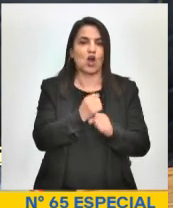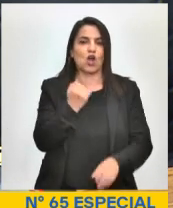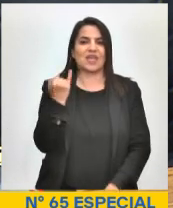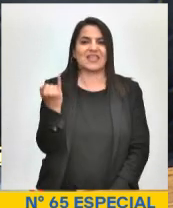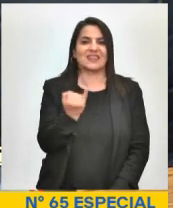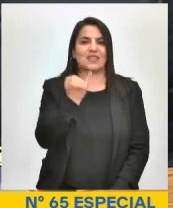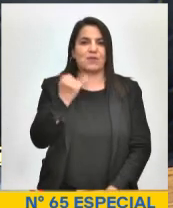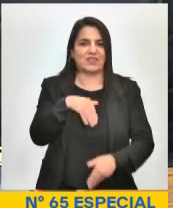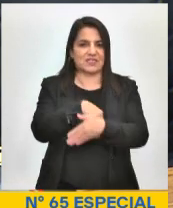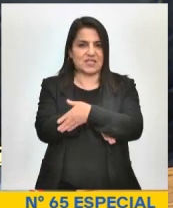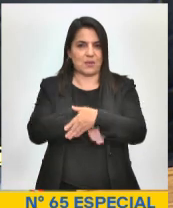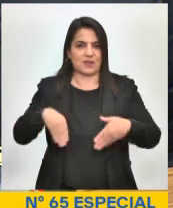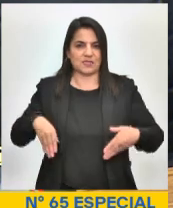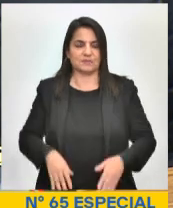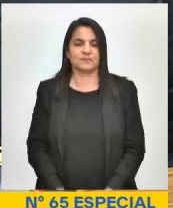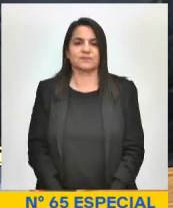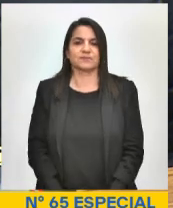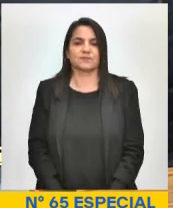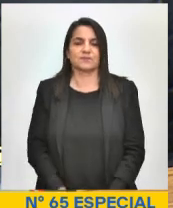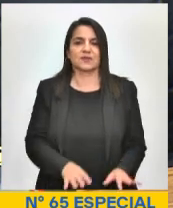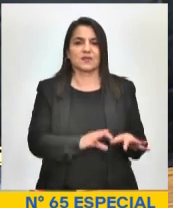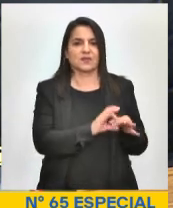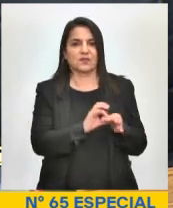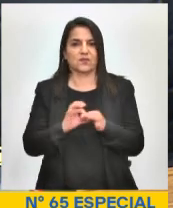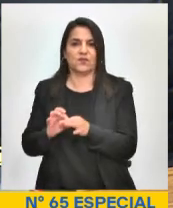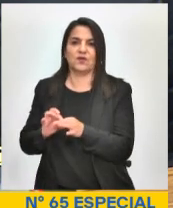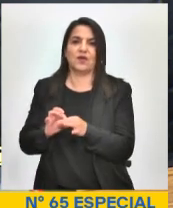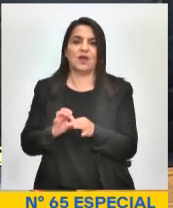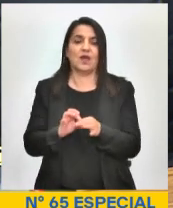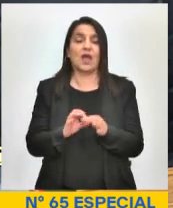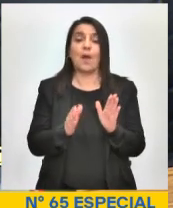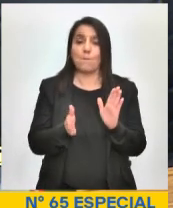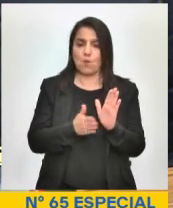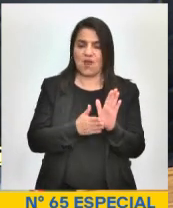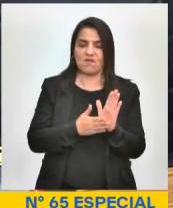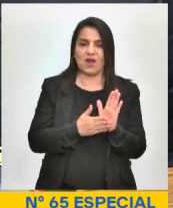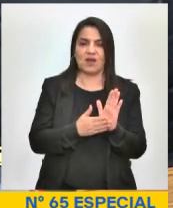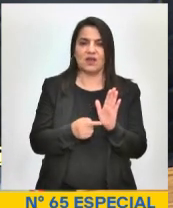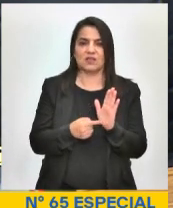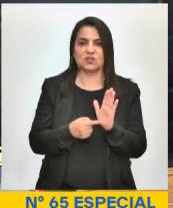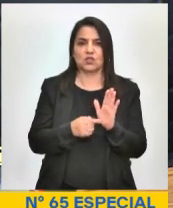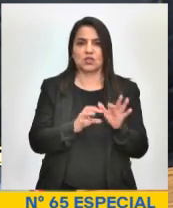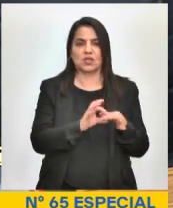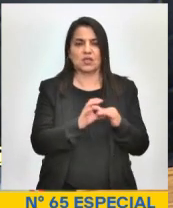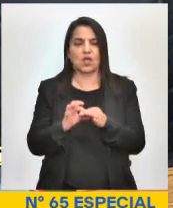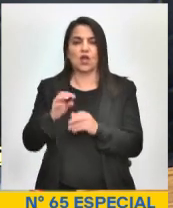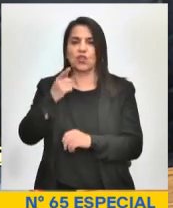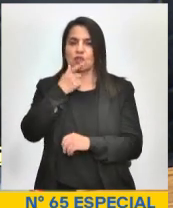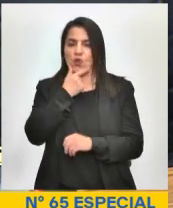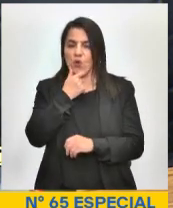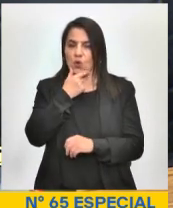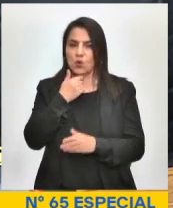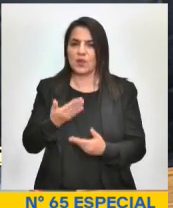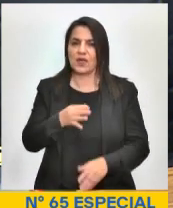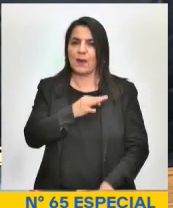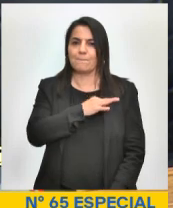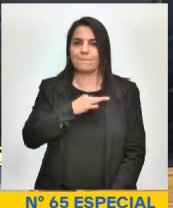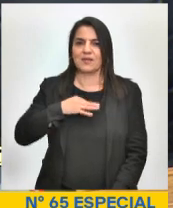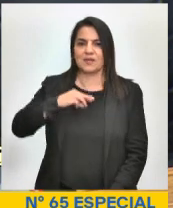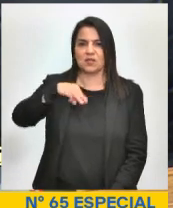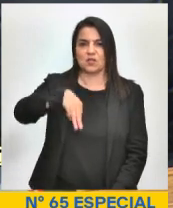e imparcialidad. En virtud de ello, de los antecedentes probatorios, hace fundar las dudas razonables de que el ministro